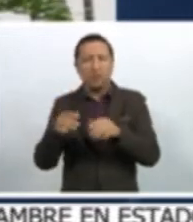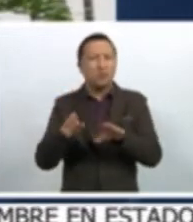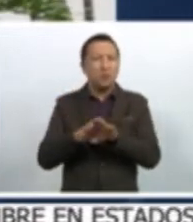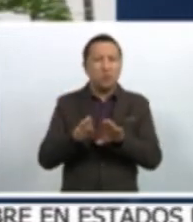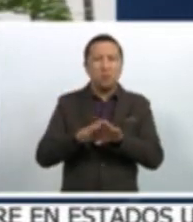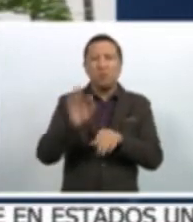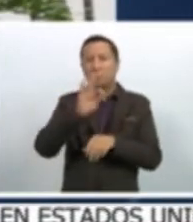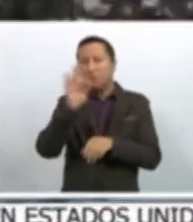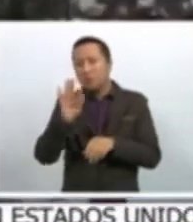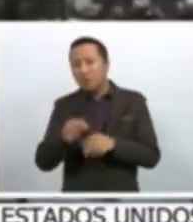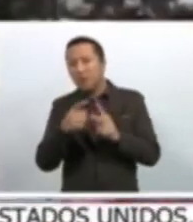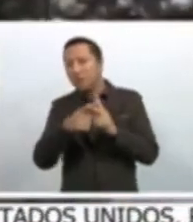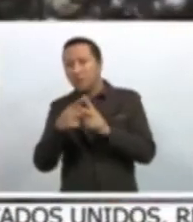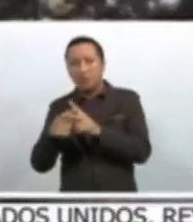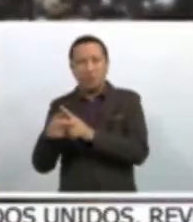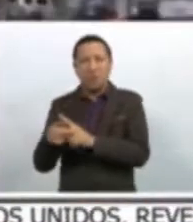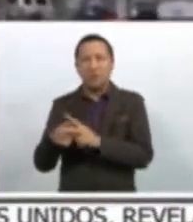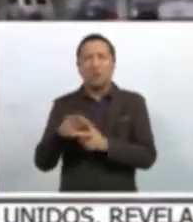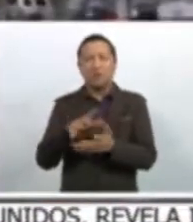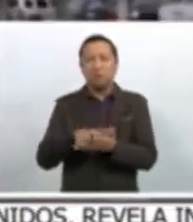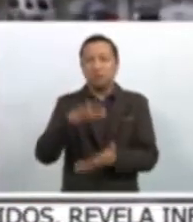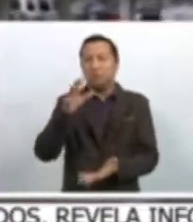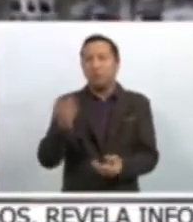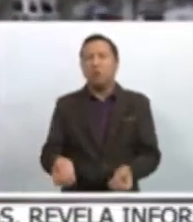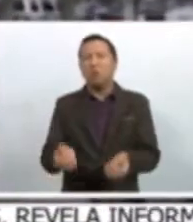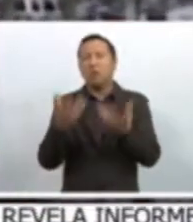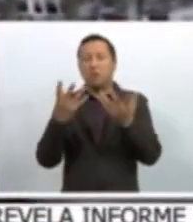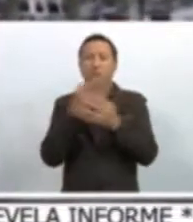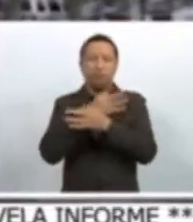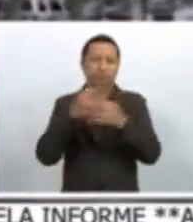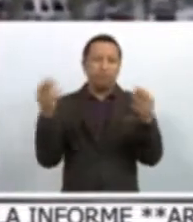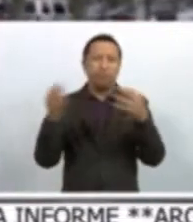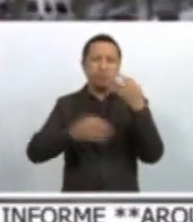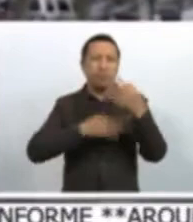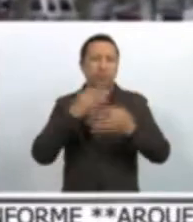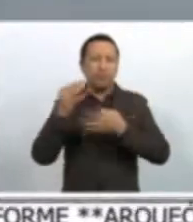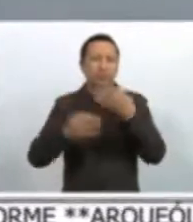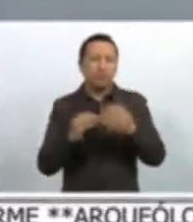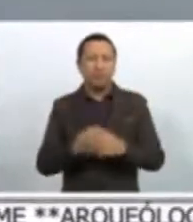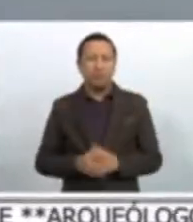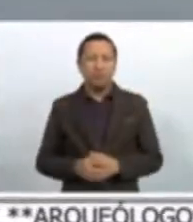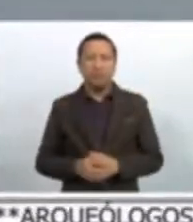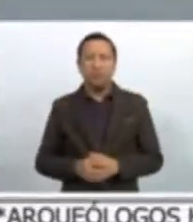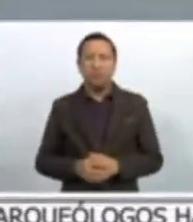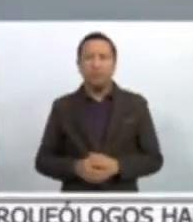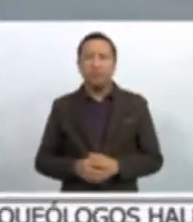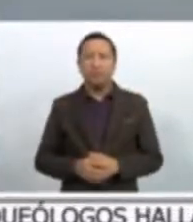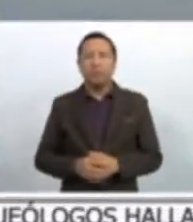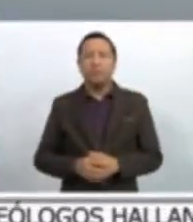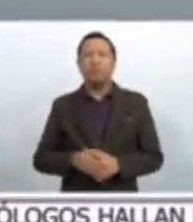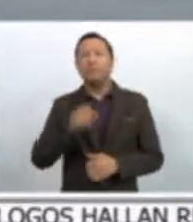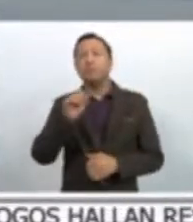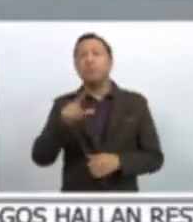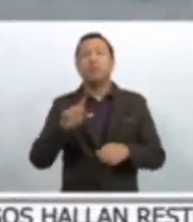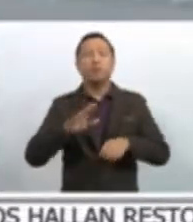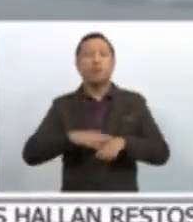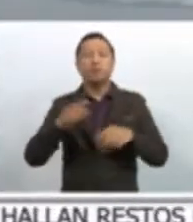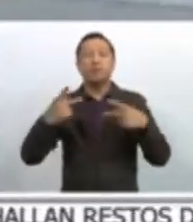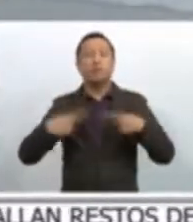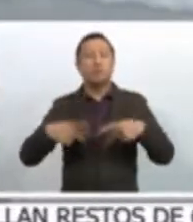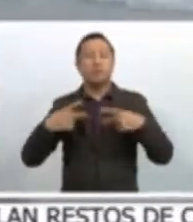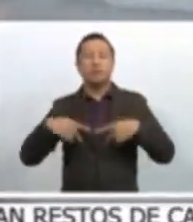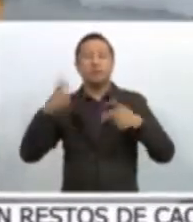nosotros retransmitir. Es importante señalar que conforme se acercan las fiestas decembrinas, también se prevé un mayor flujo de visitantes